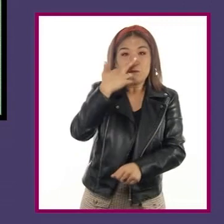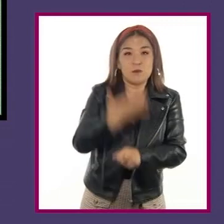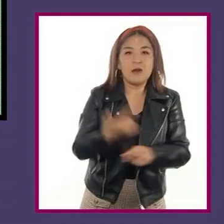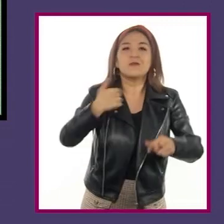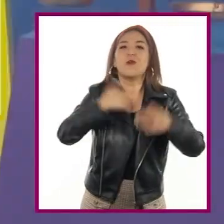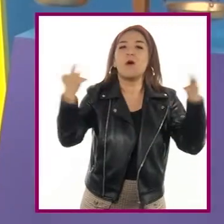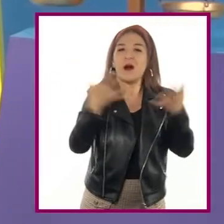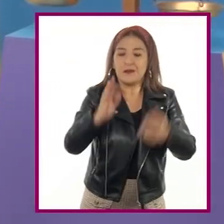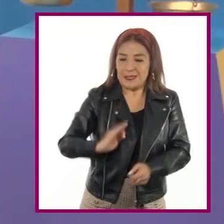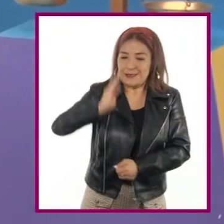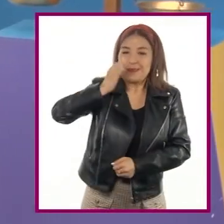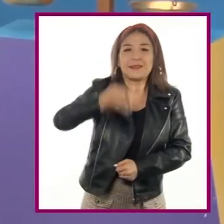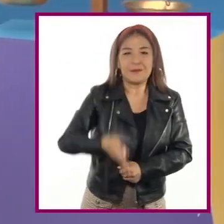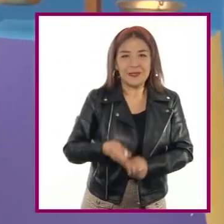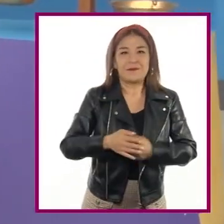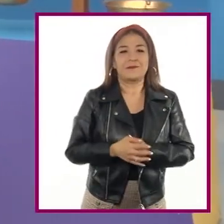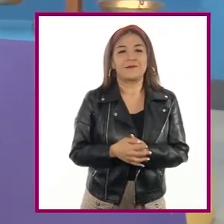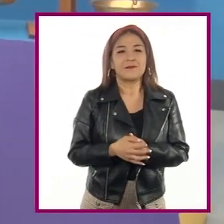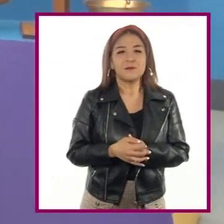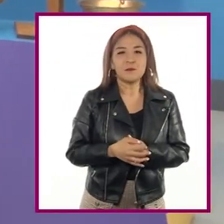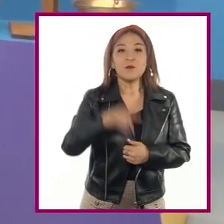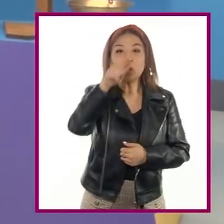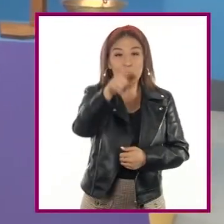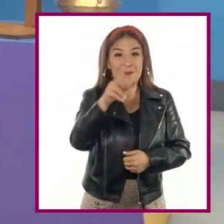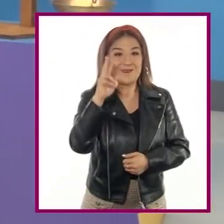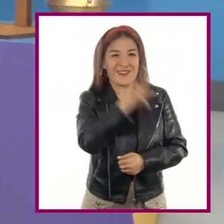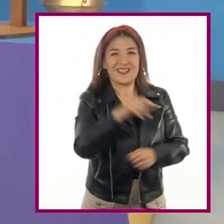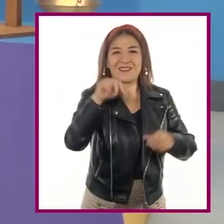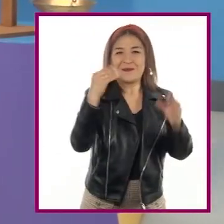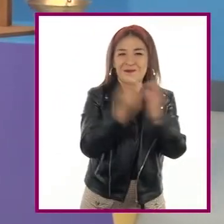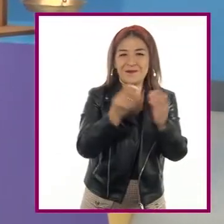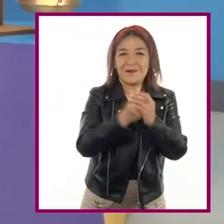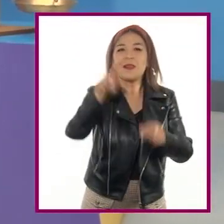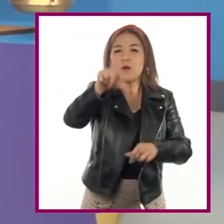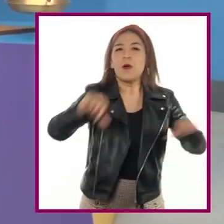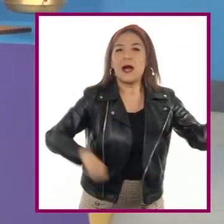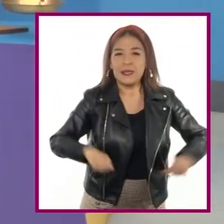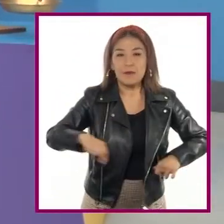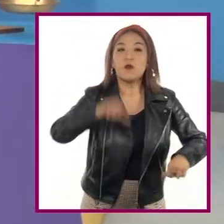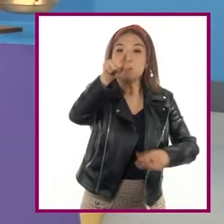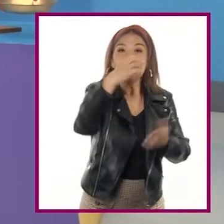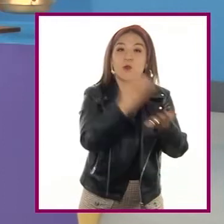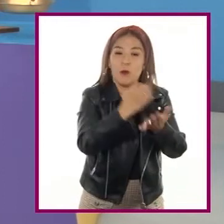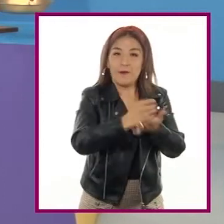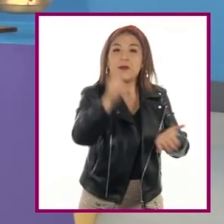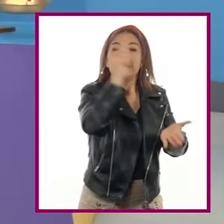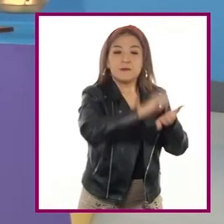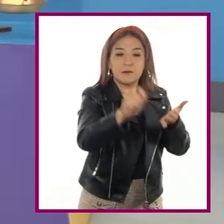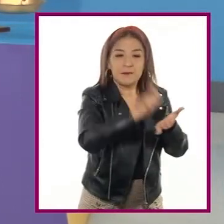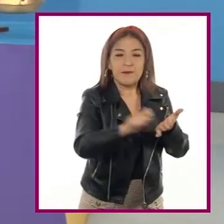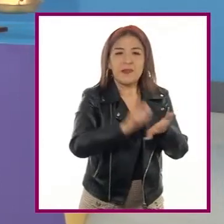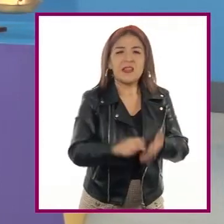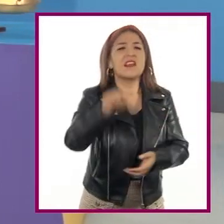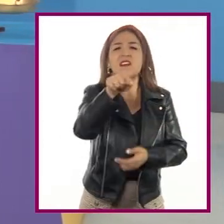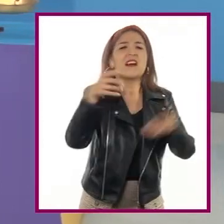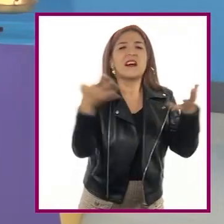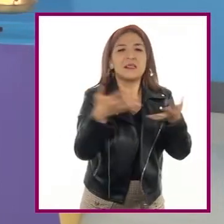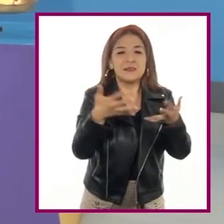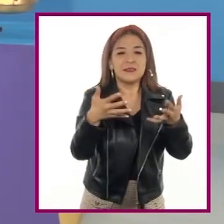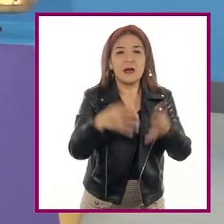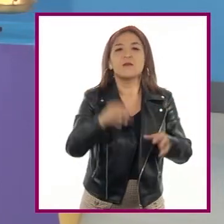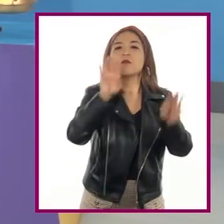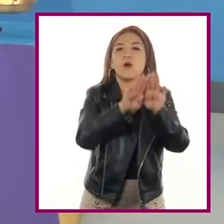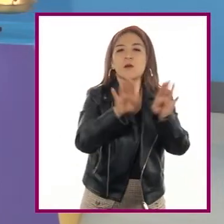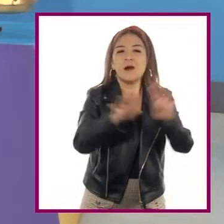bien, para poner en práctica lo revisado, les invito a trabajar en sus cuadernos. Tomen nota, lo que haremos es un esquema sobre